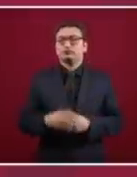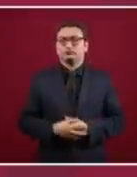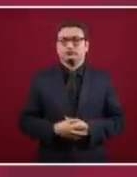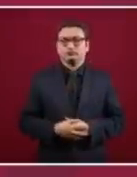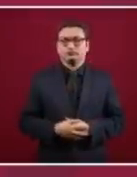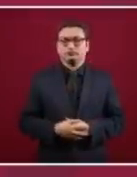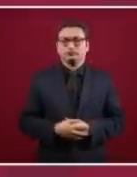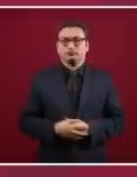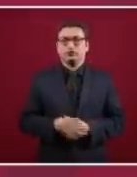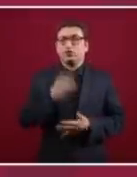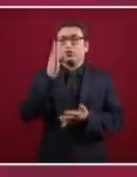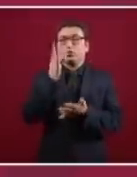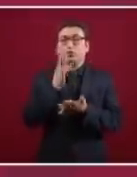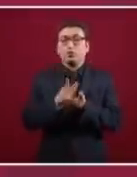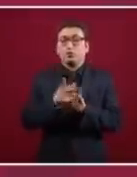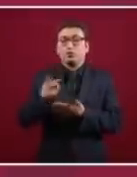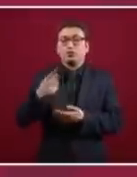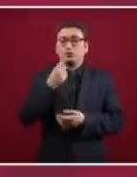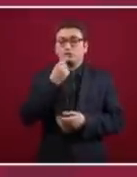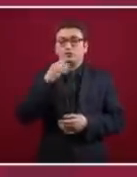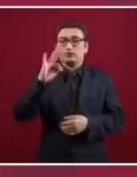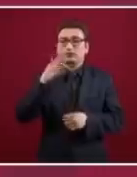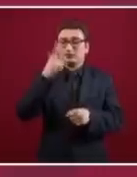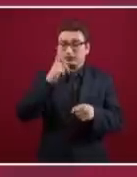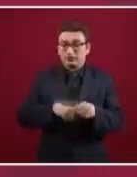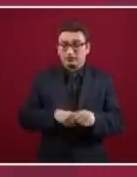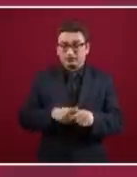solo por la policía federal